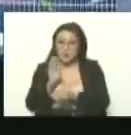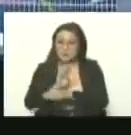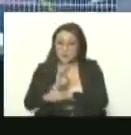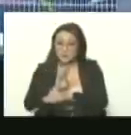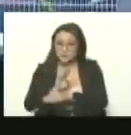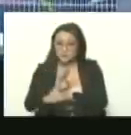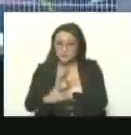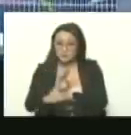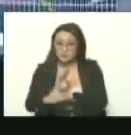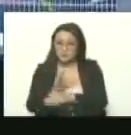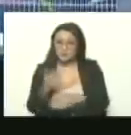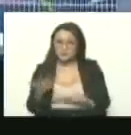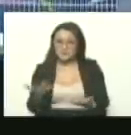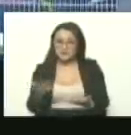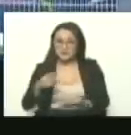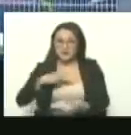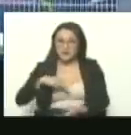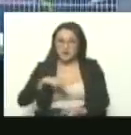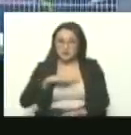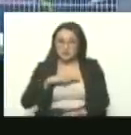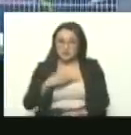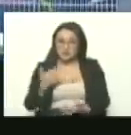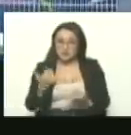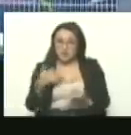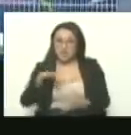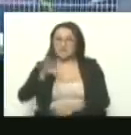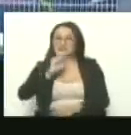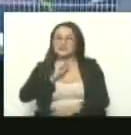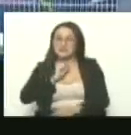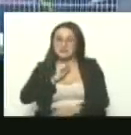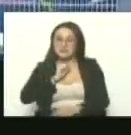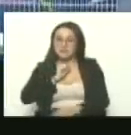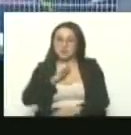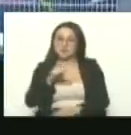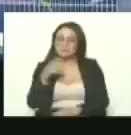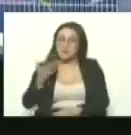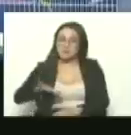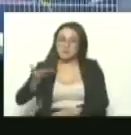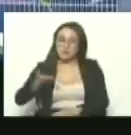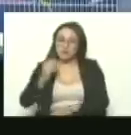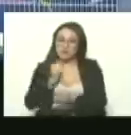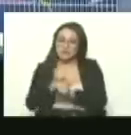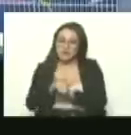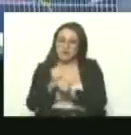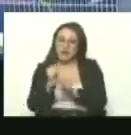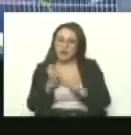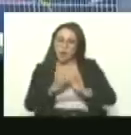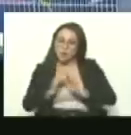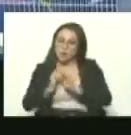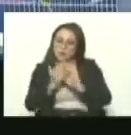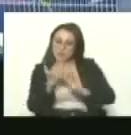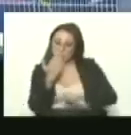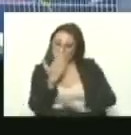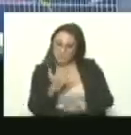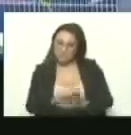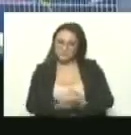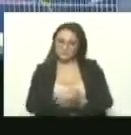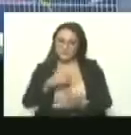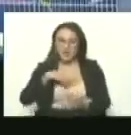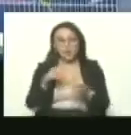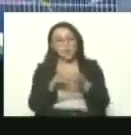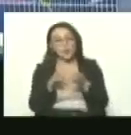humano. Nosotros en Provita entendimos desde el principio que era muy importante trabajar con la comunidad. Nosotros tenemos un